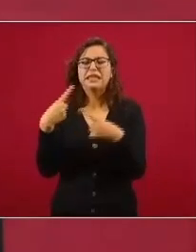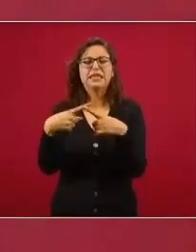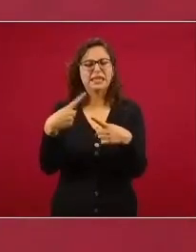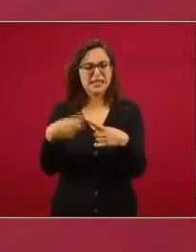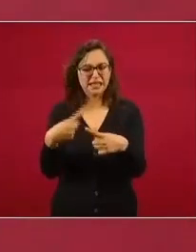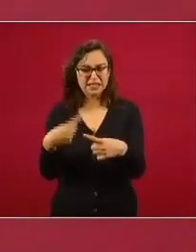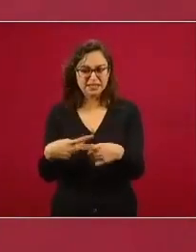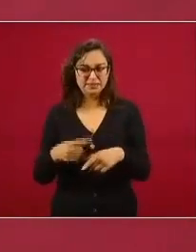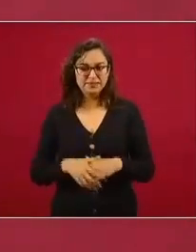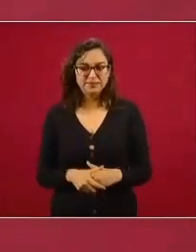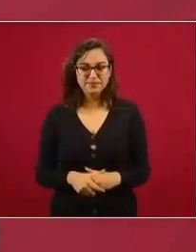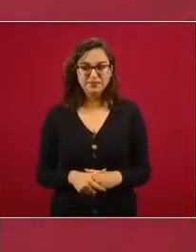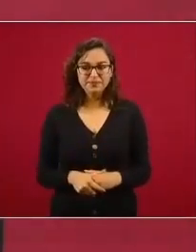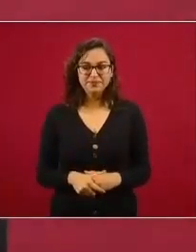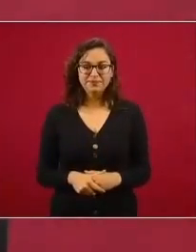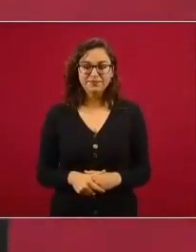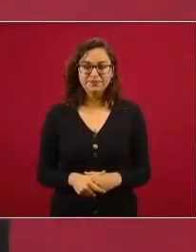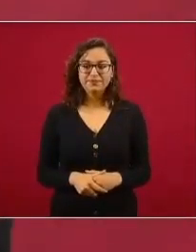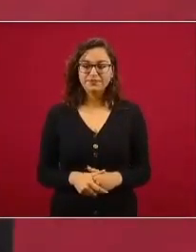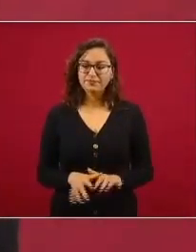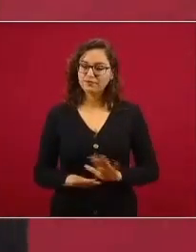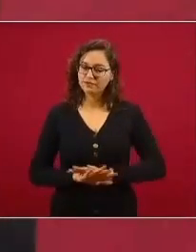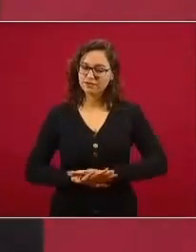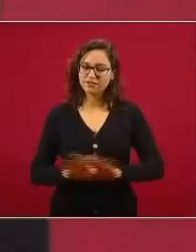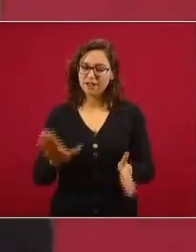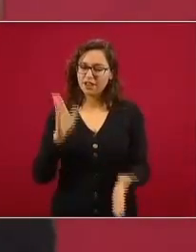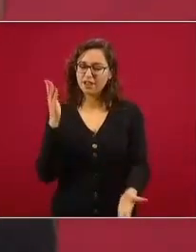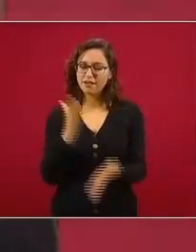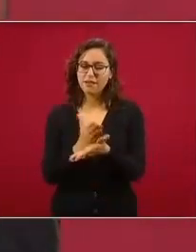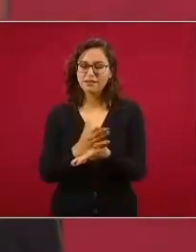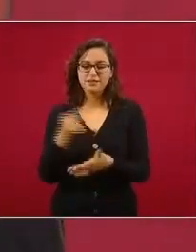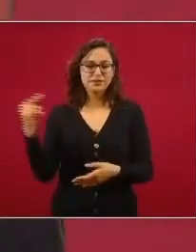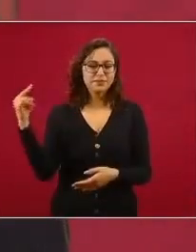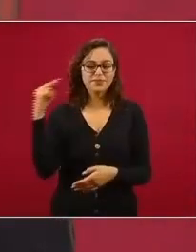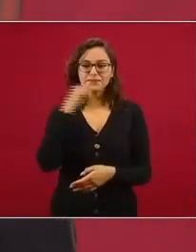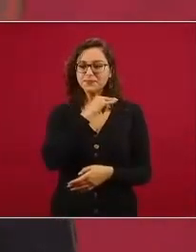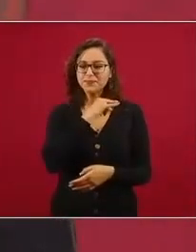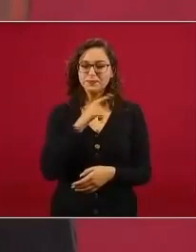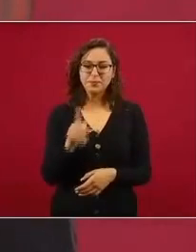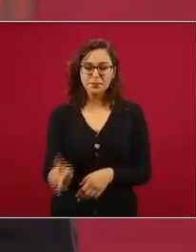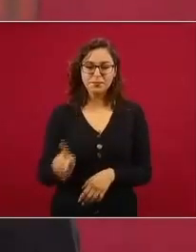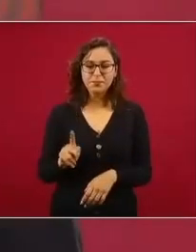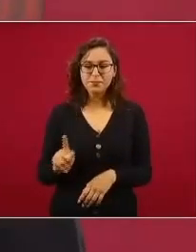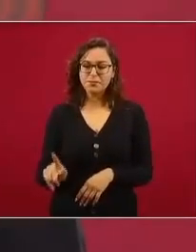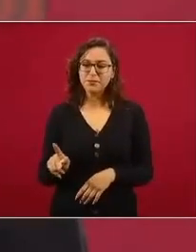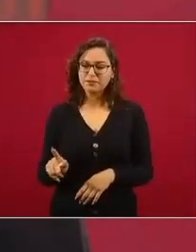Entonces, ya basta de hipocresía, de simulación.